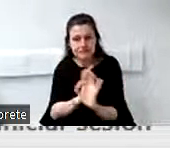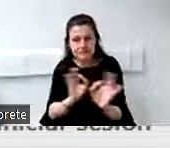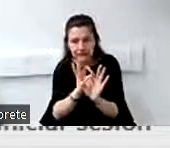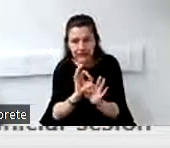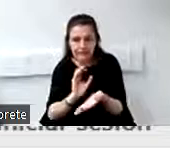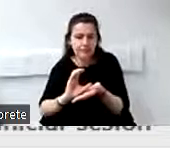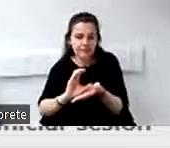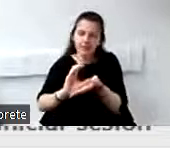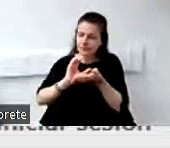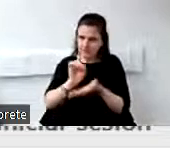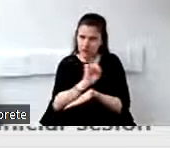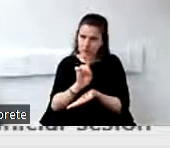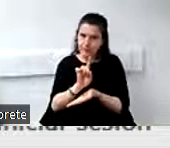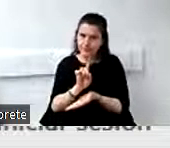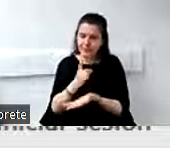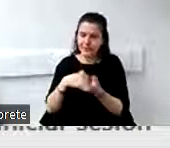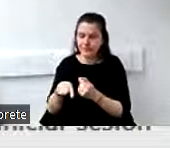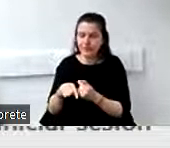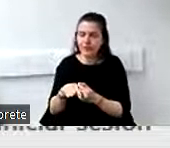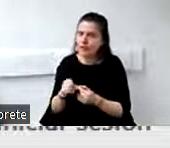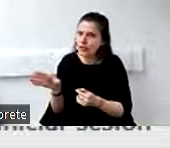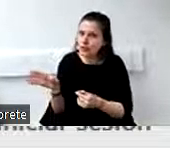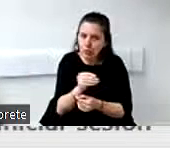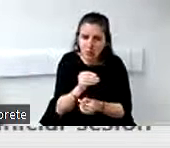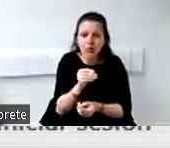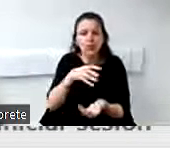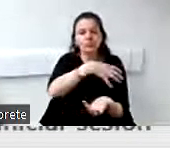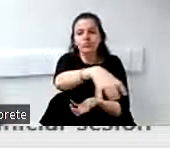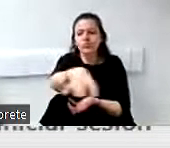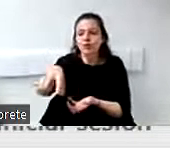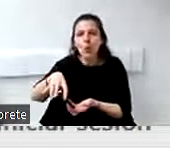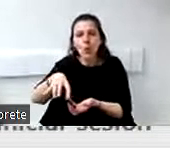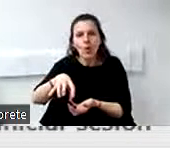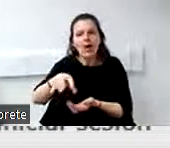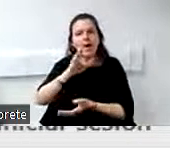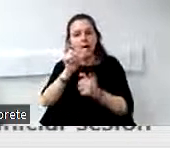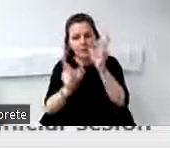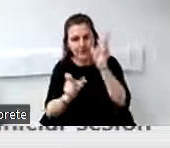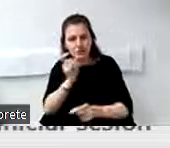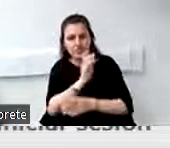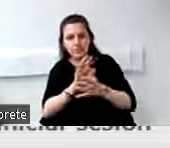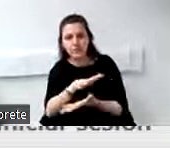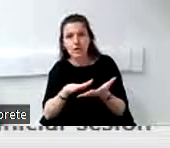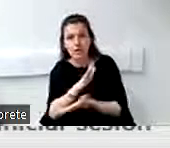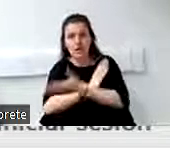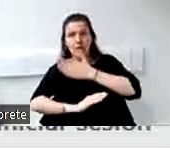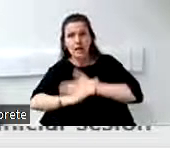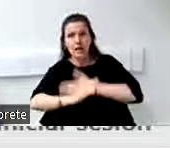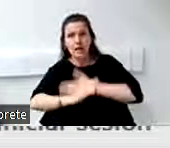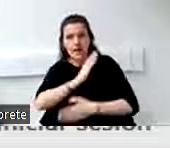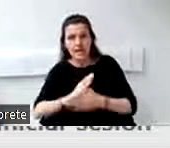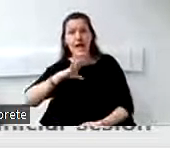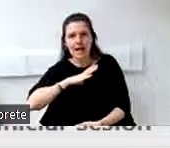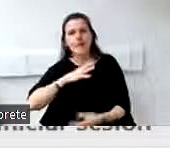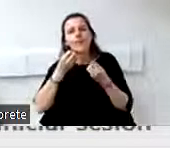hechos. En el capítulo 7, ustedes tienen una forma de identificación